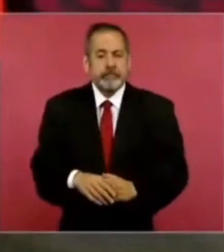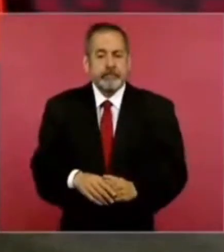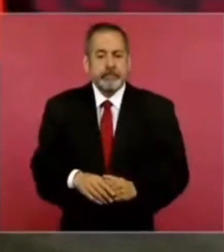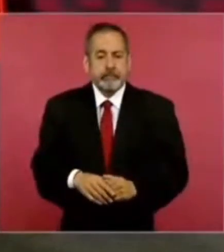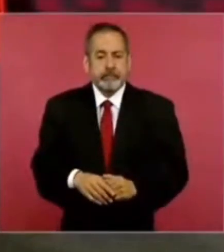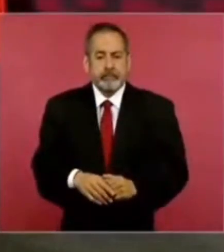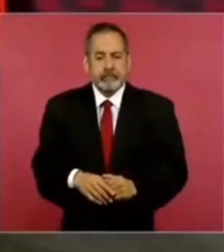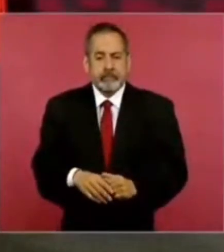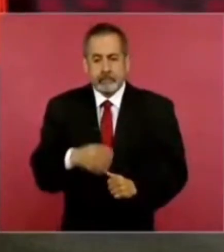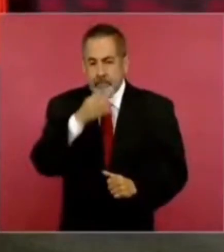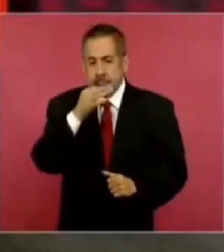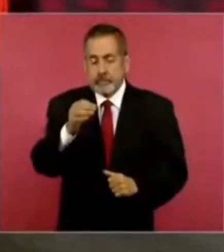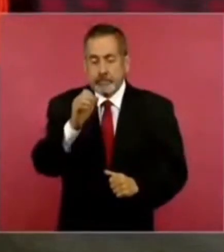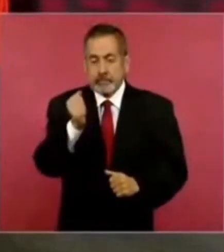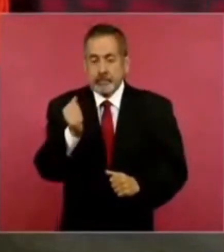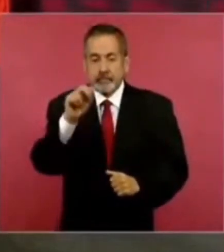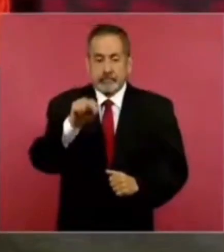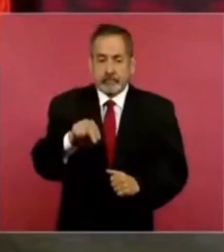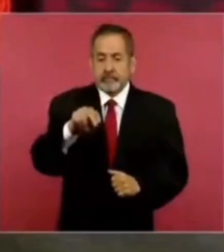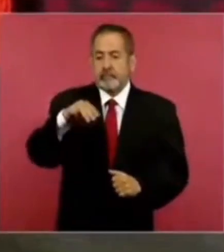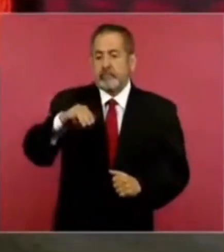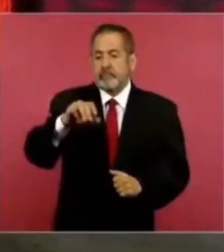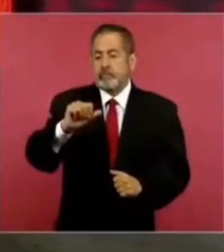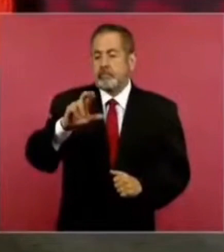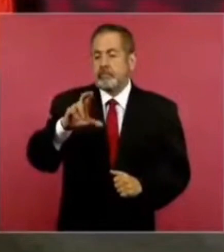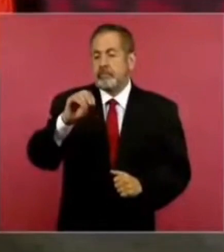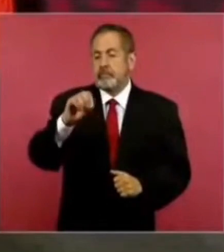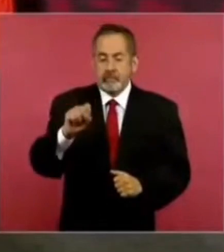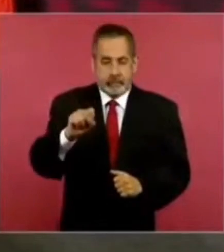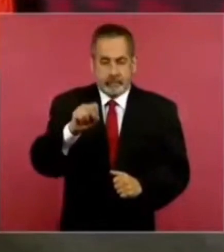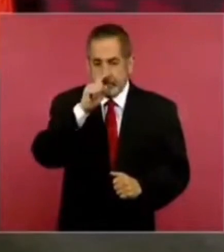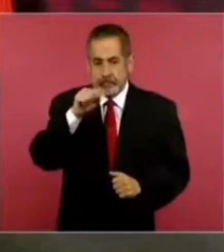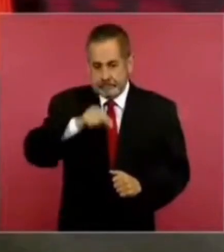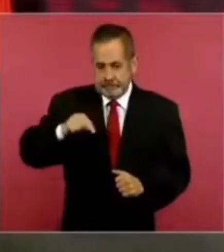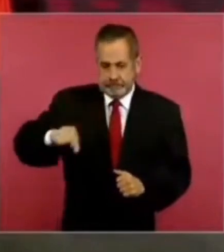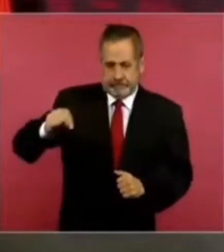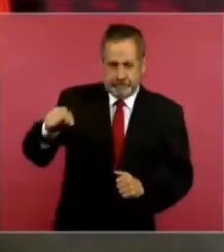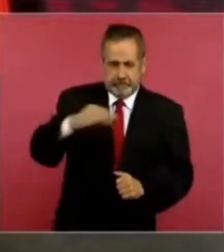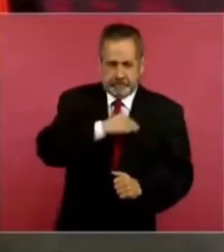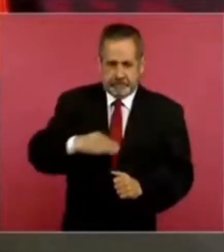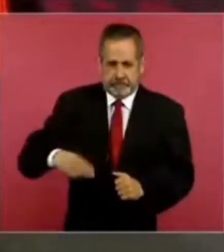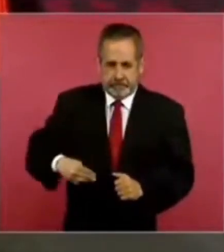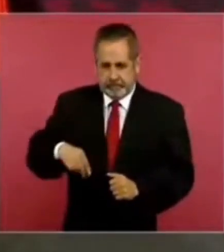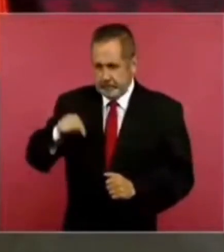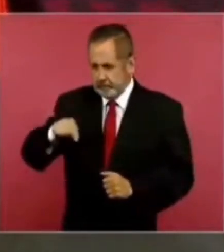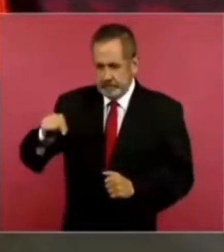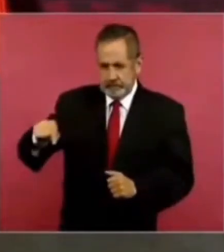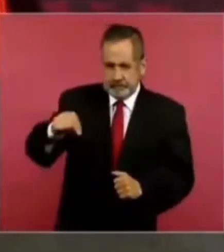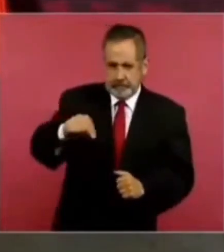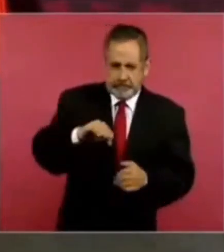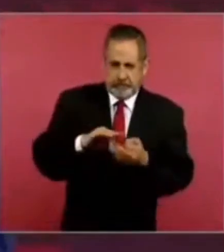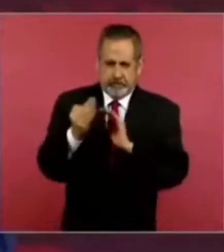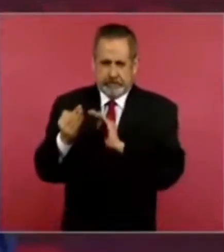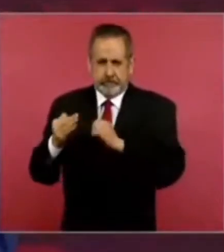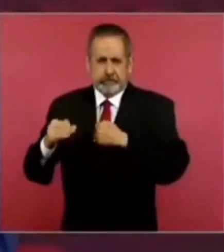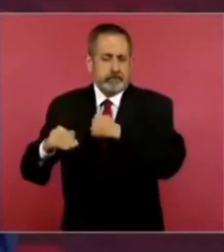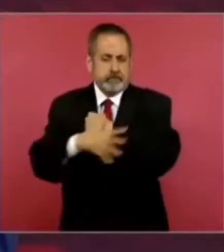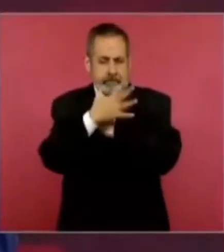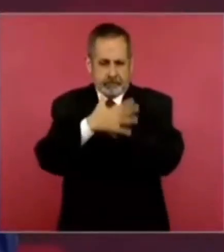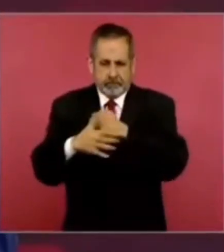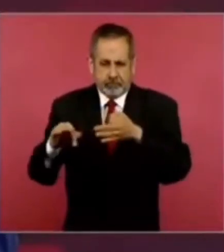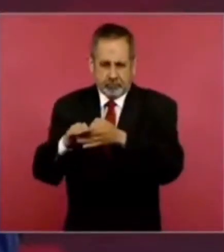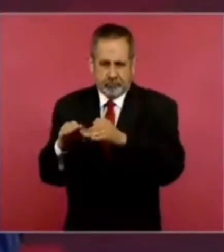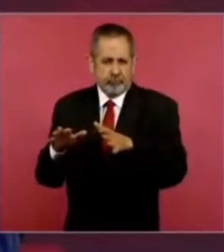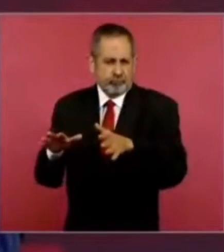Y también de San Marcos y de todos los municipios de la costa, Chica, la